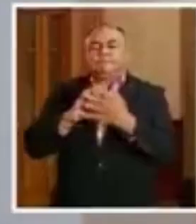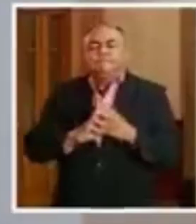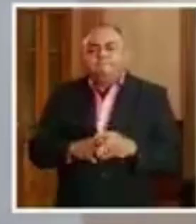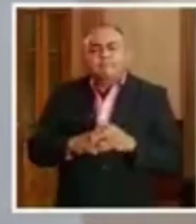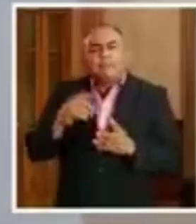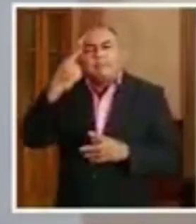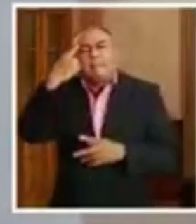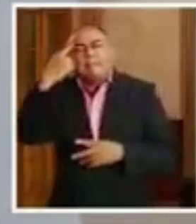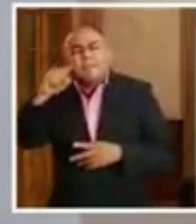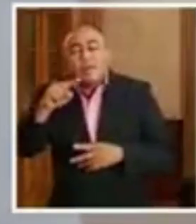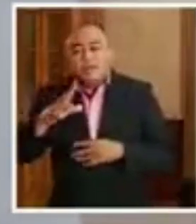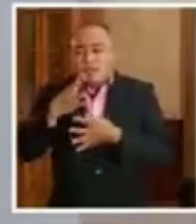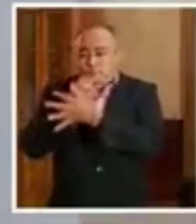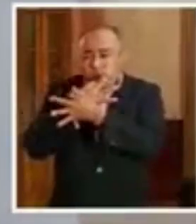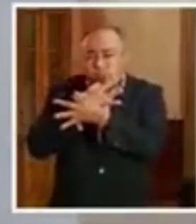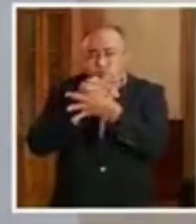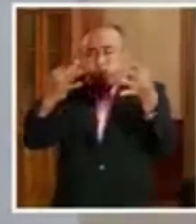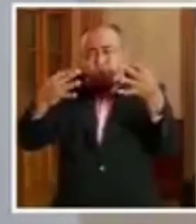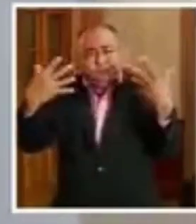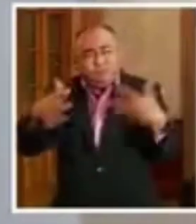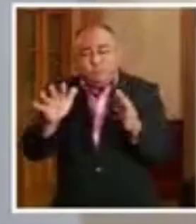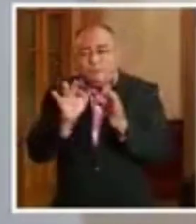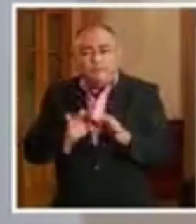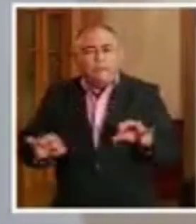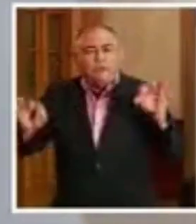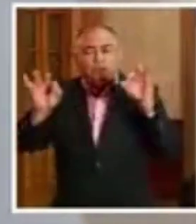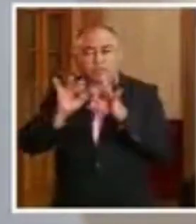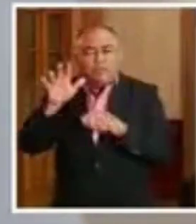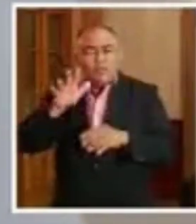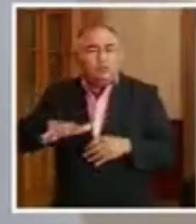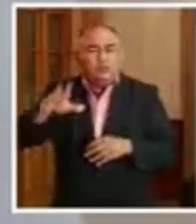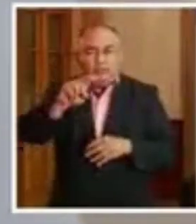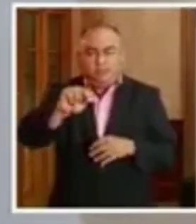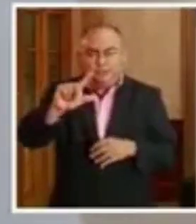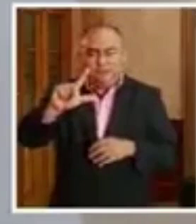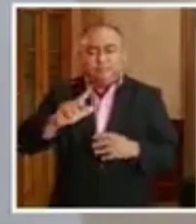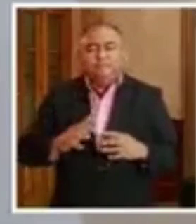para dar una noticia muy importante para Nuevo León.